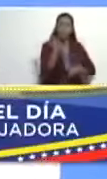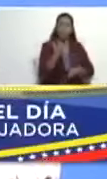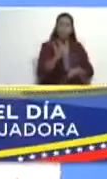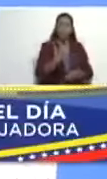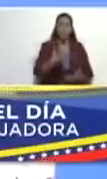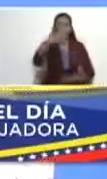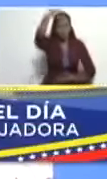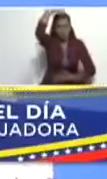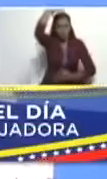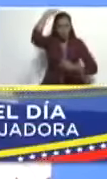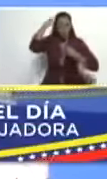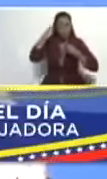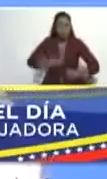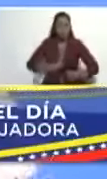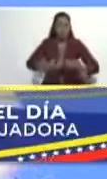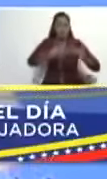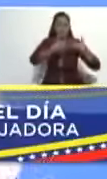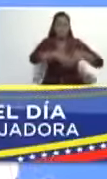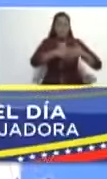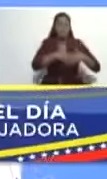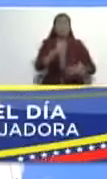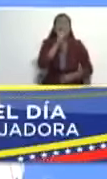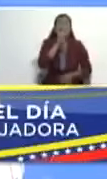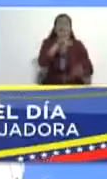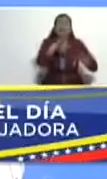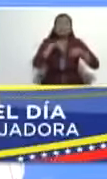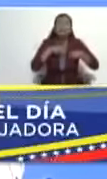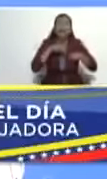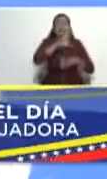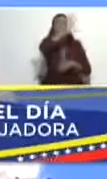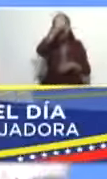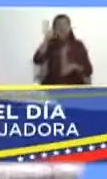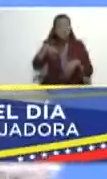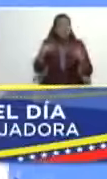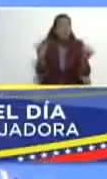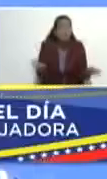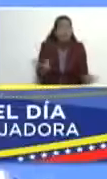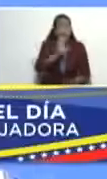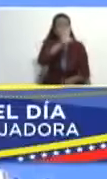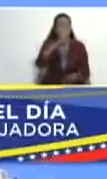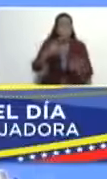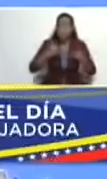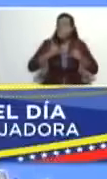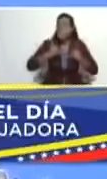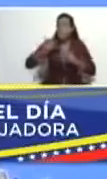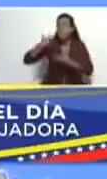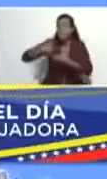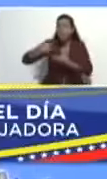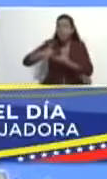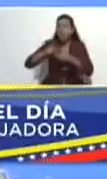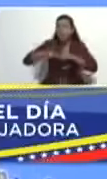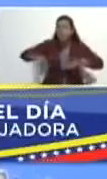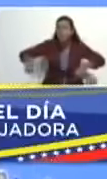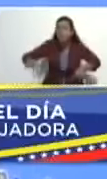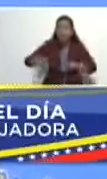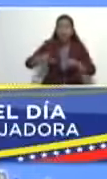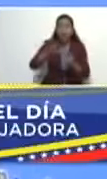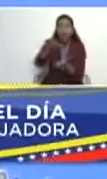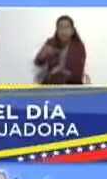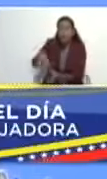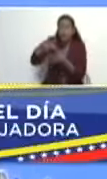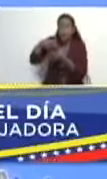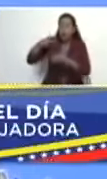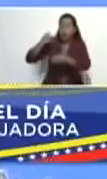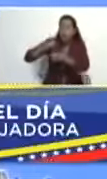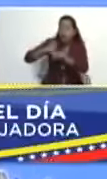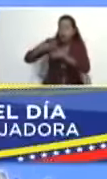colonialista. ¿Qué país puede aceptar que para producir su petróleo en su tierra, sacarlo